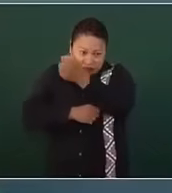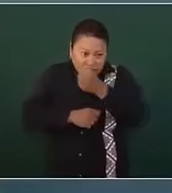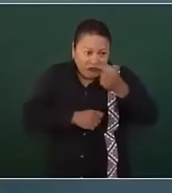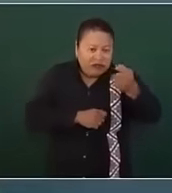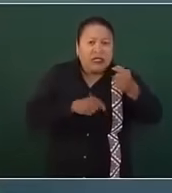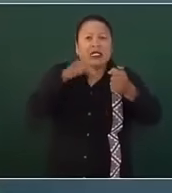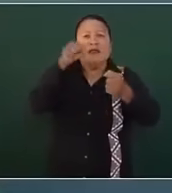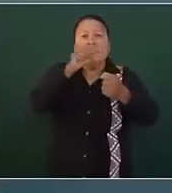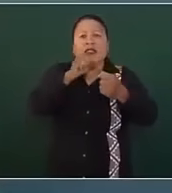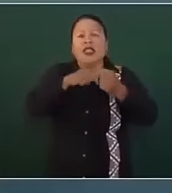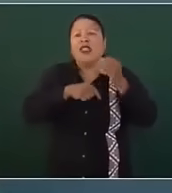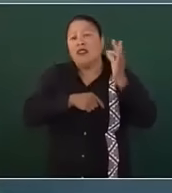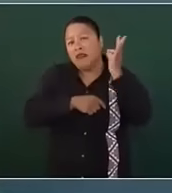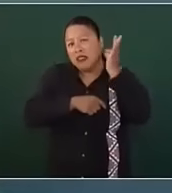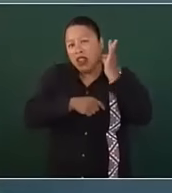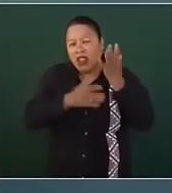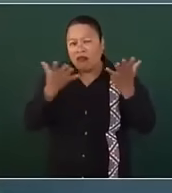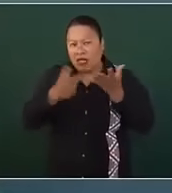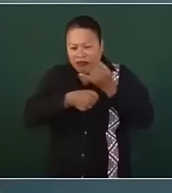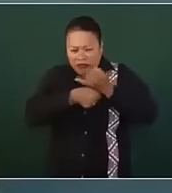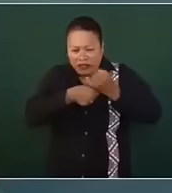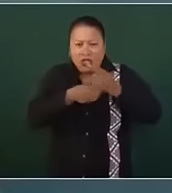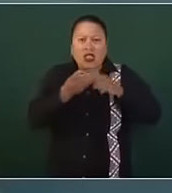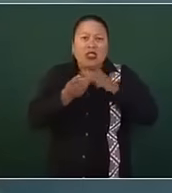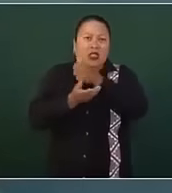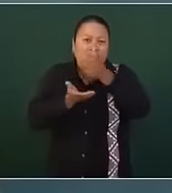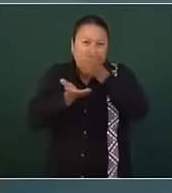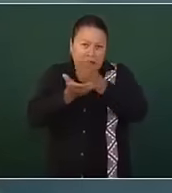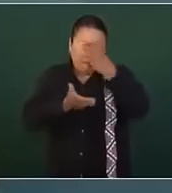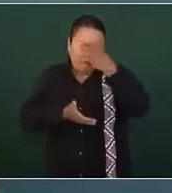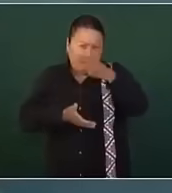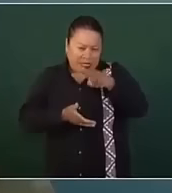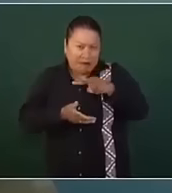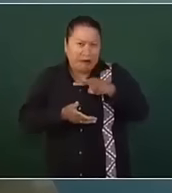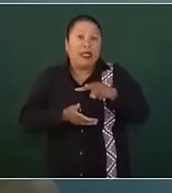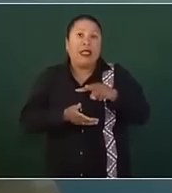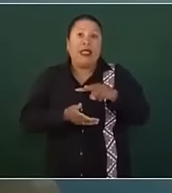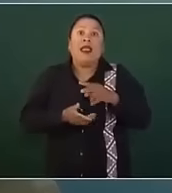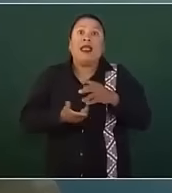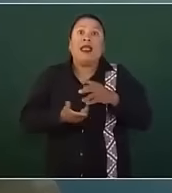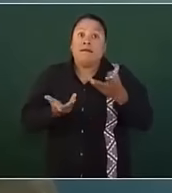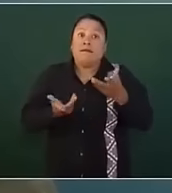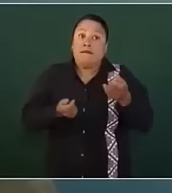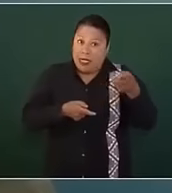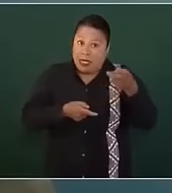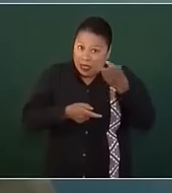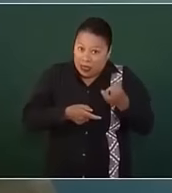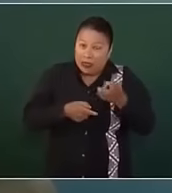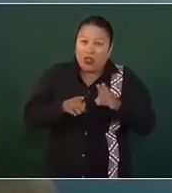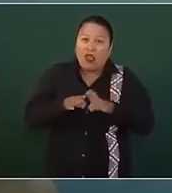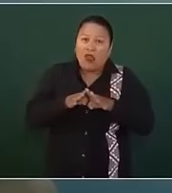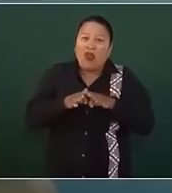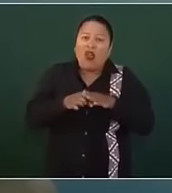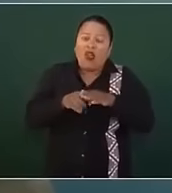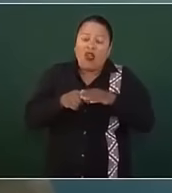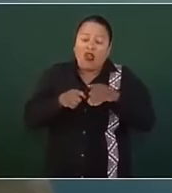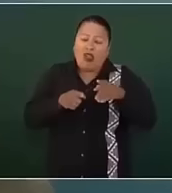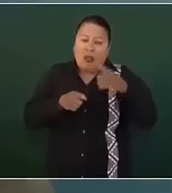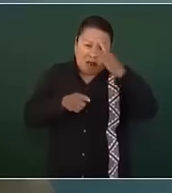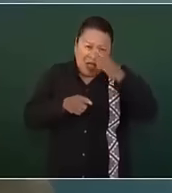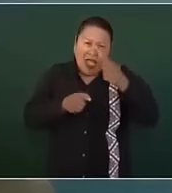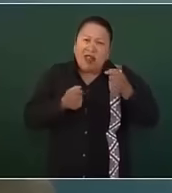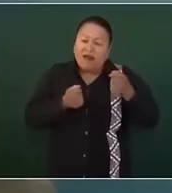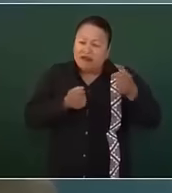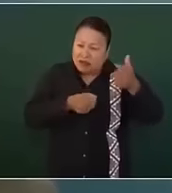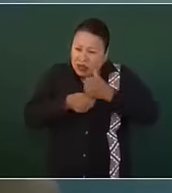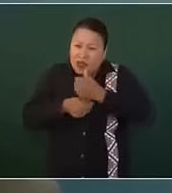la Fiscalía General de la República en la Ciudad de México. Para el traslado se emplearon aeronaves de la